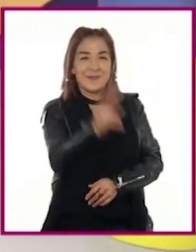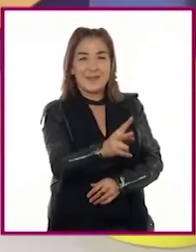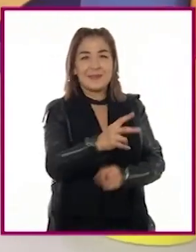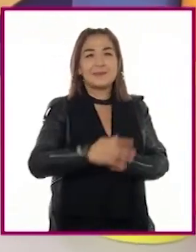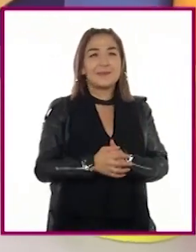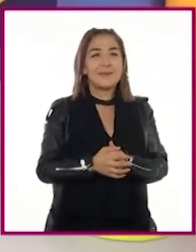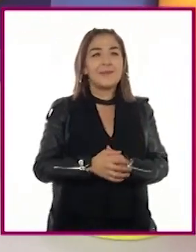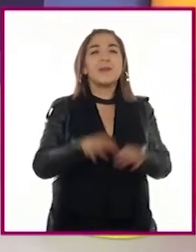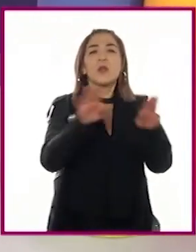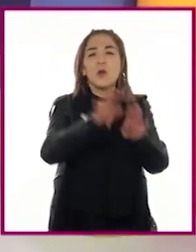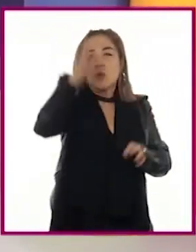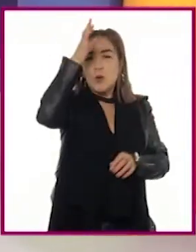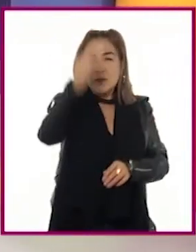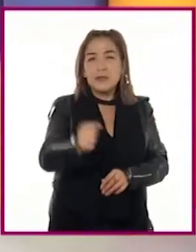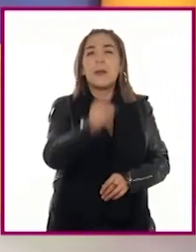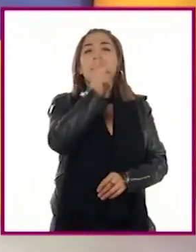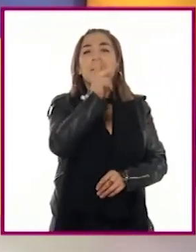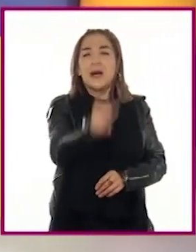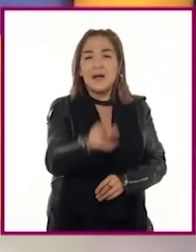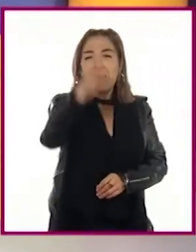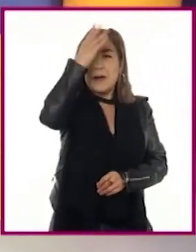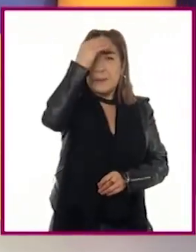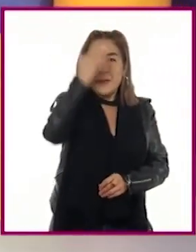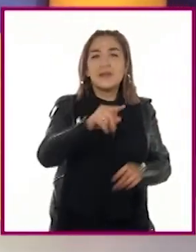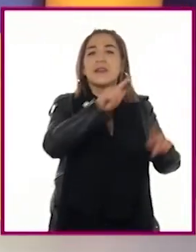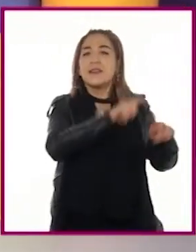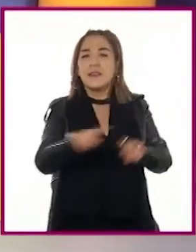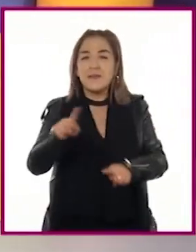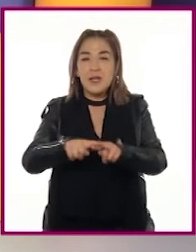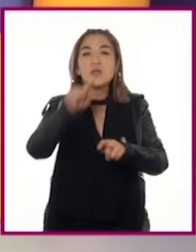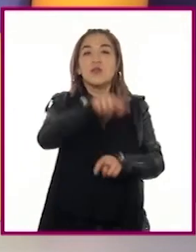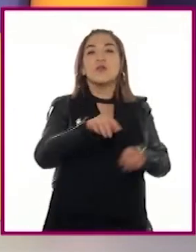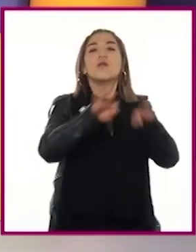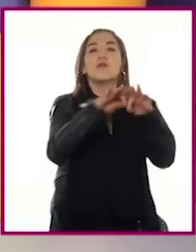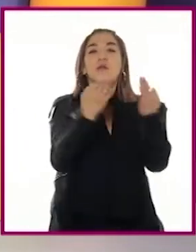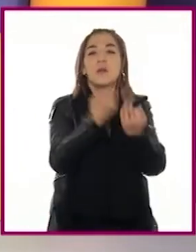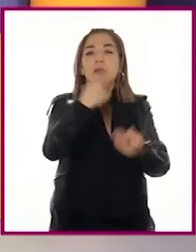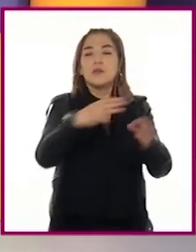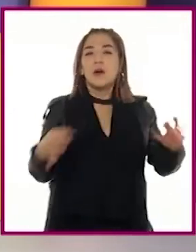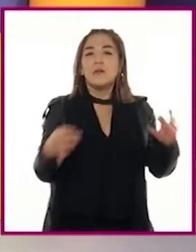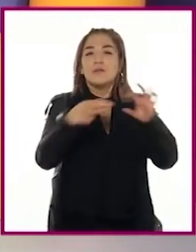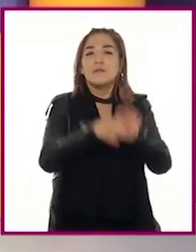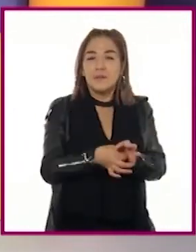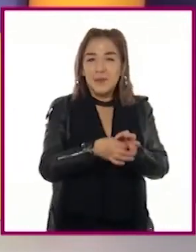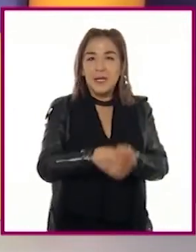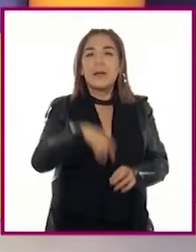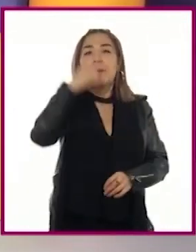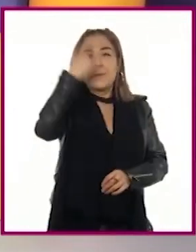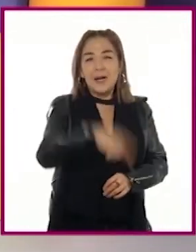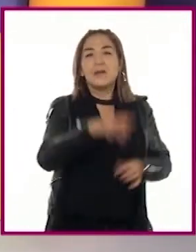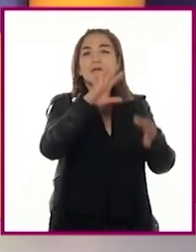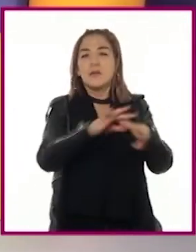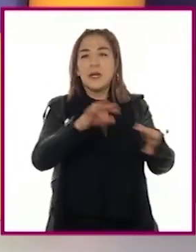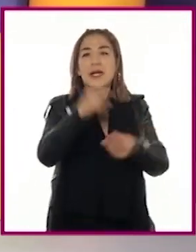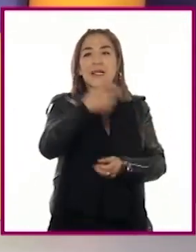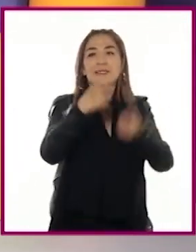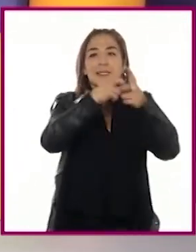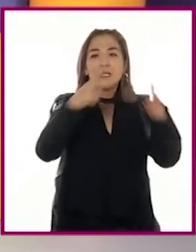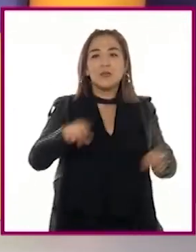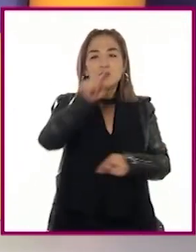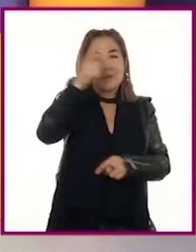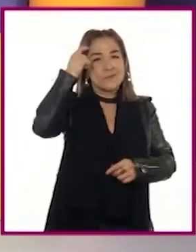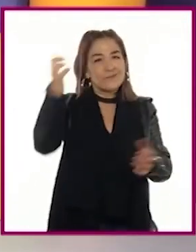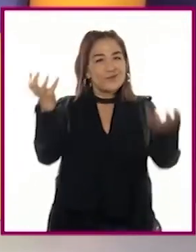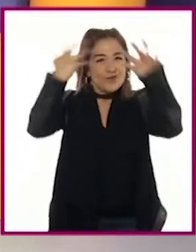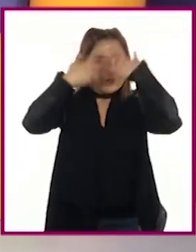cada concepto, aprendizaje y habilidad forma parte de una estructura que da solidez al desarrollo del pensamiento